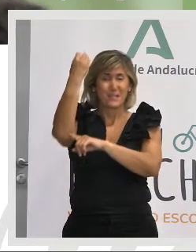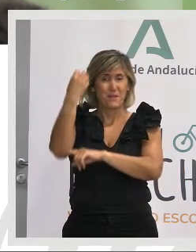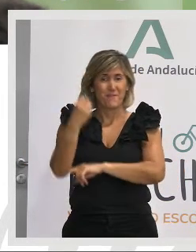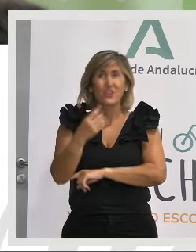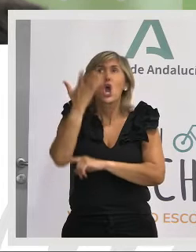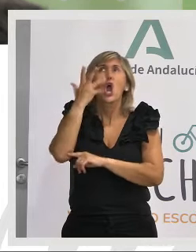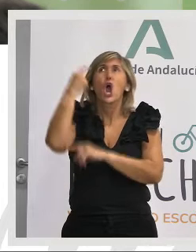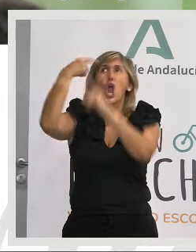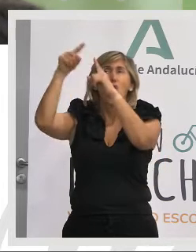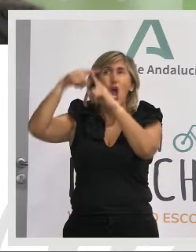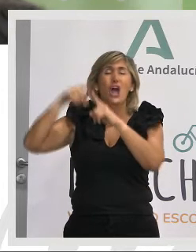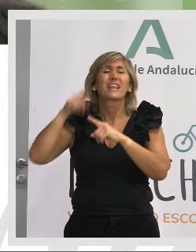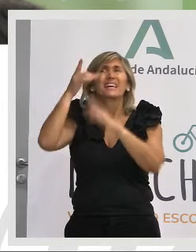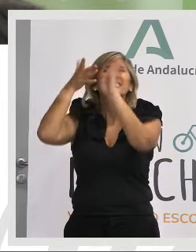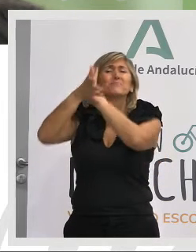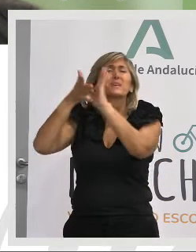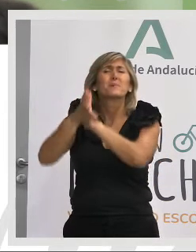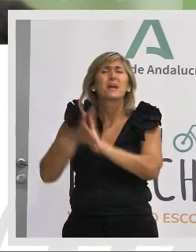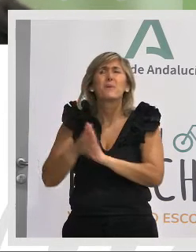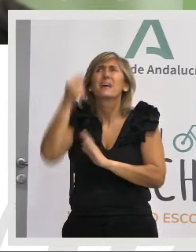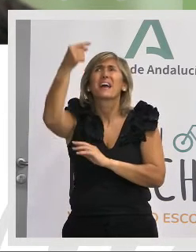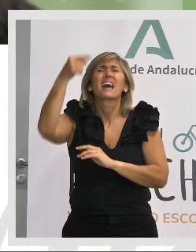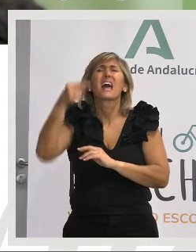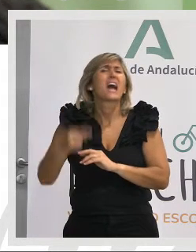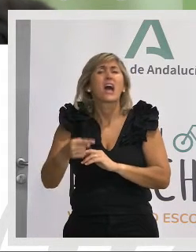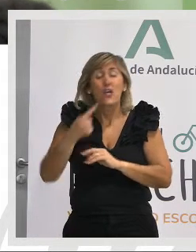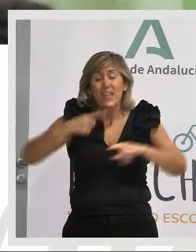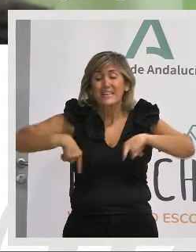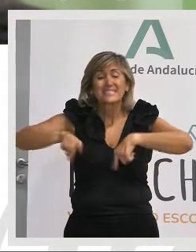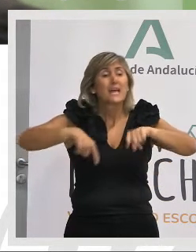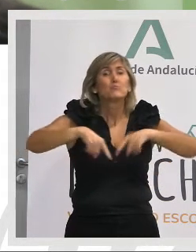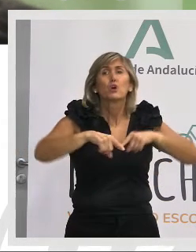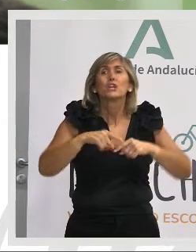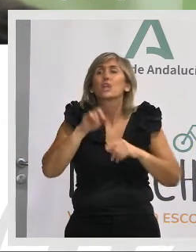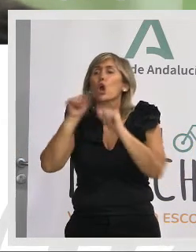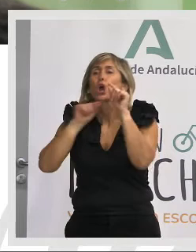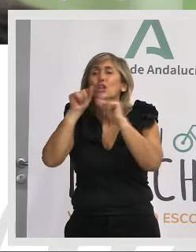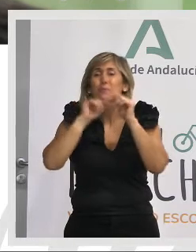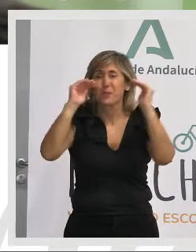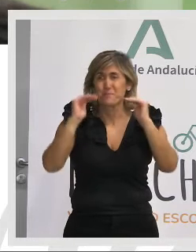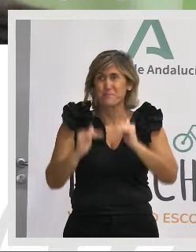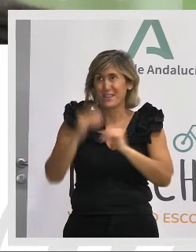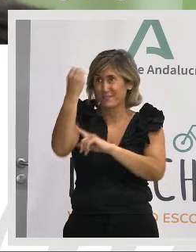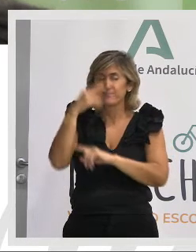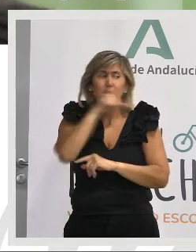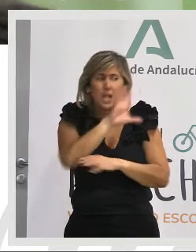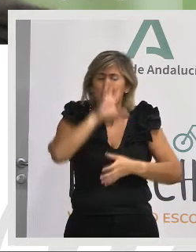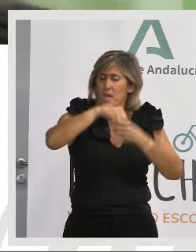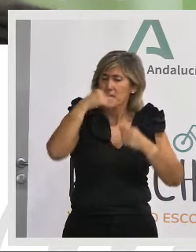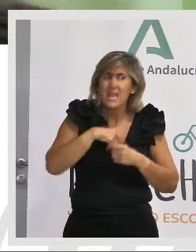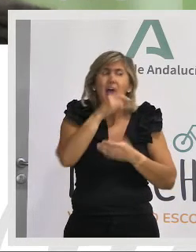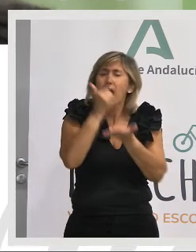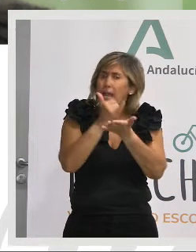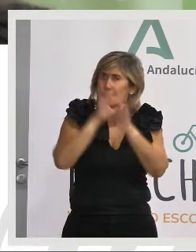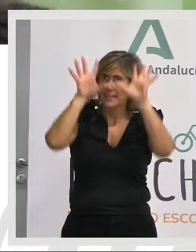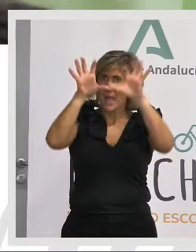explica cuáles son los vehículos de transporte menos contaminantes. Han participado en clases de educación vial y también